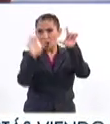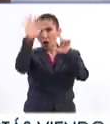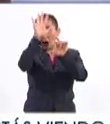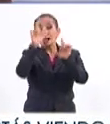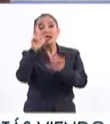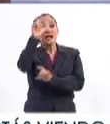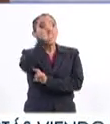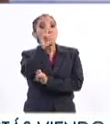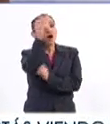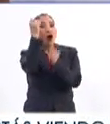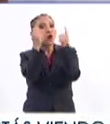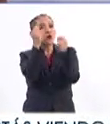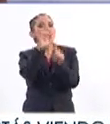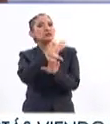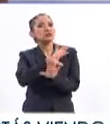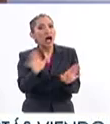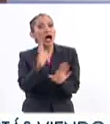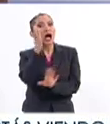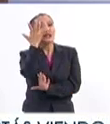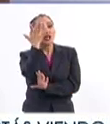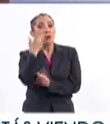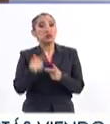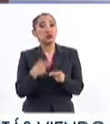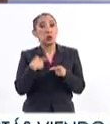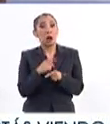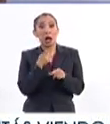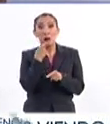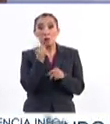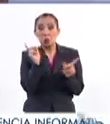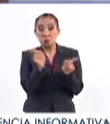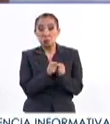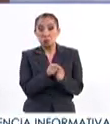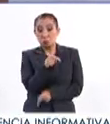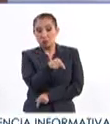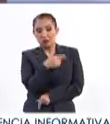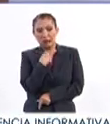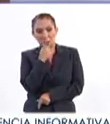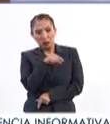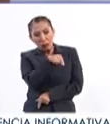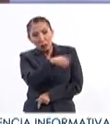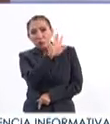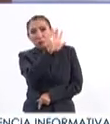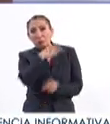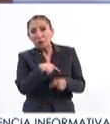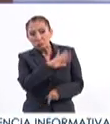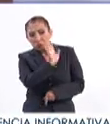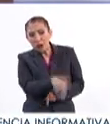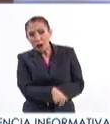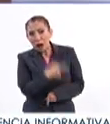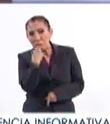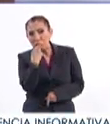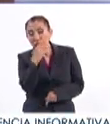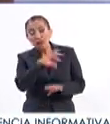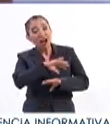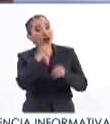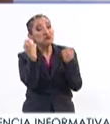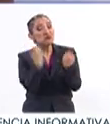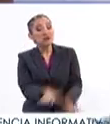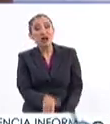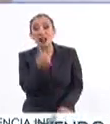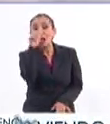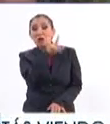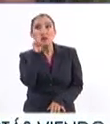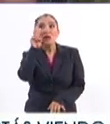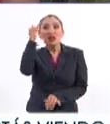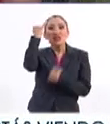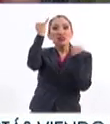hay lenguas que ya tienen 5 hablantes. Y yo siempre digo, cuando mueran esos 5 hablantes, va a morir esa forma de ver